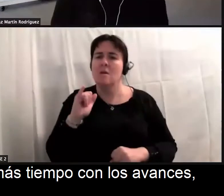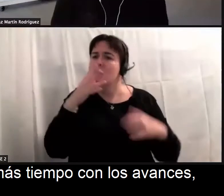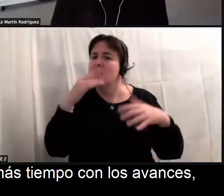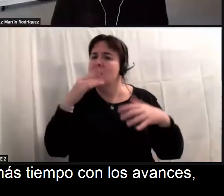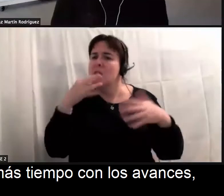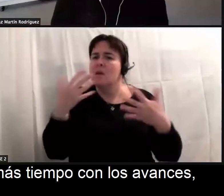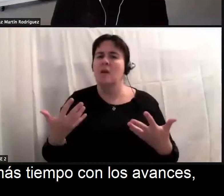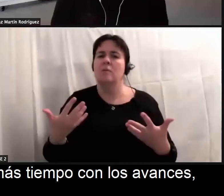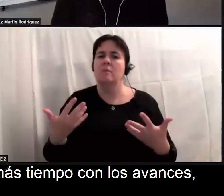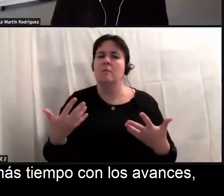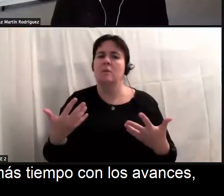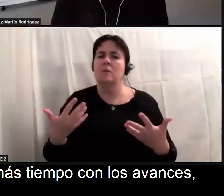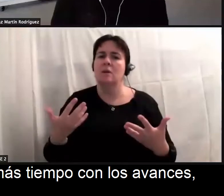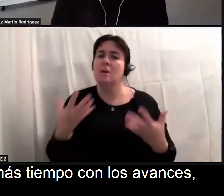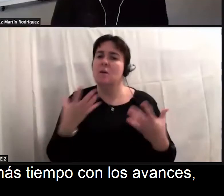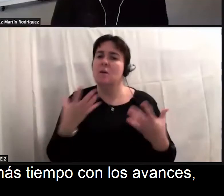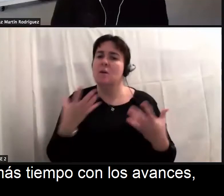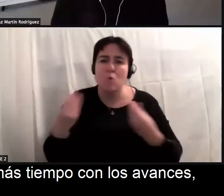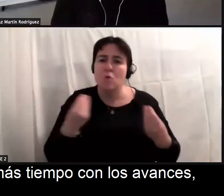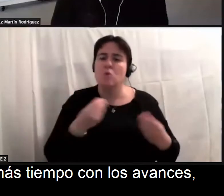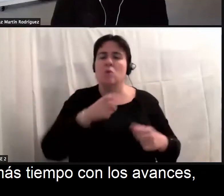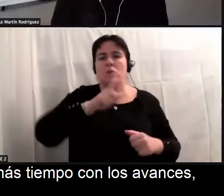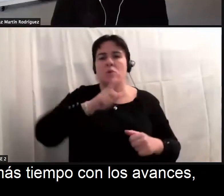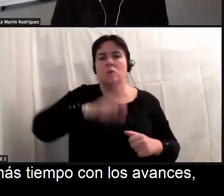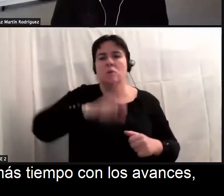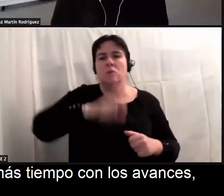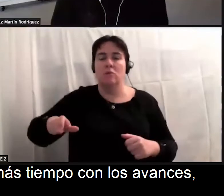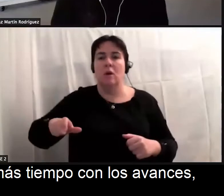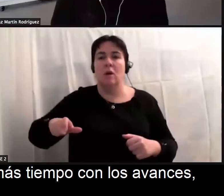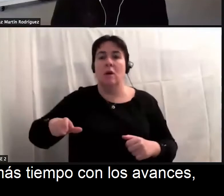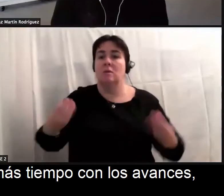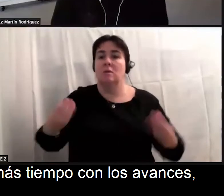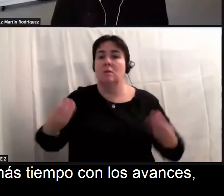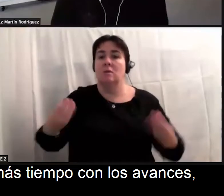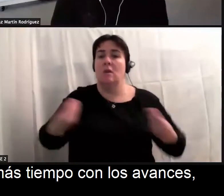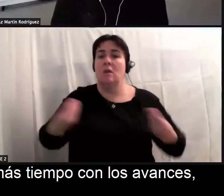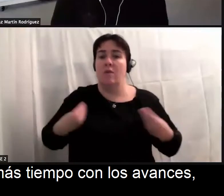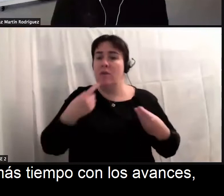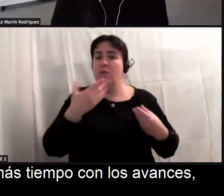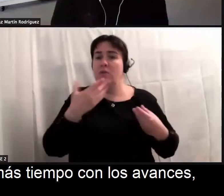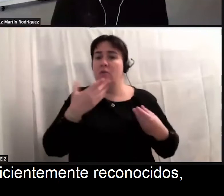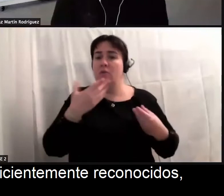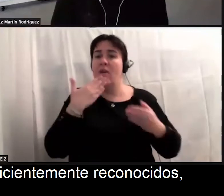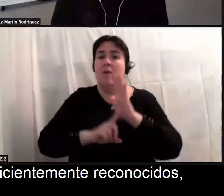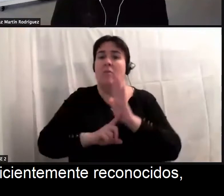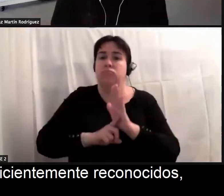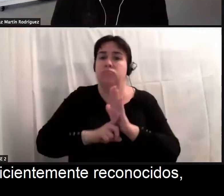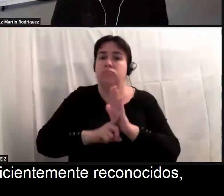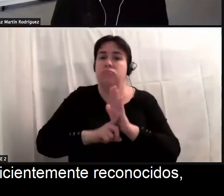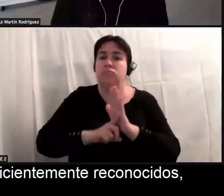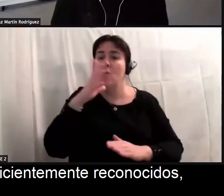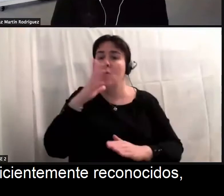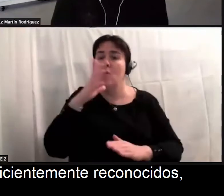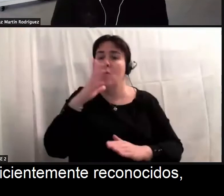surge de personas que están viviendo más tiempo con los avances de la longevidad. Así que